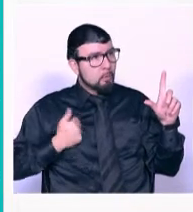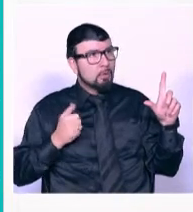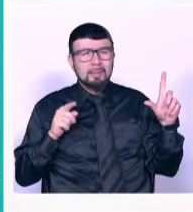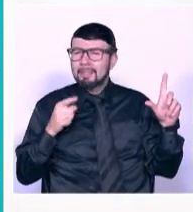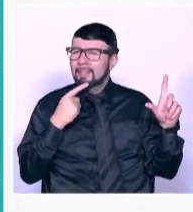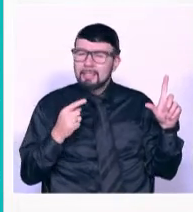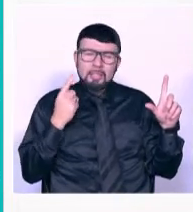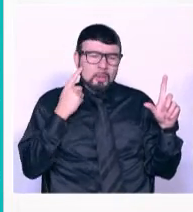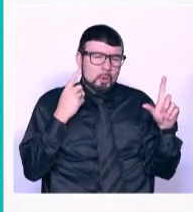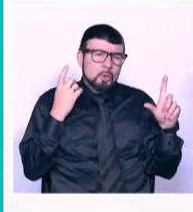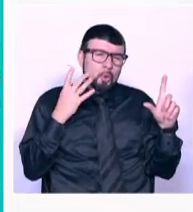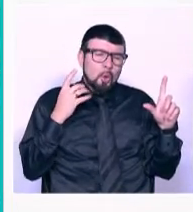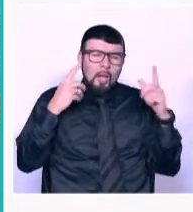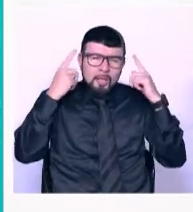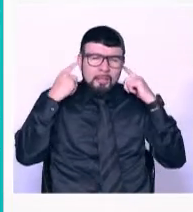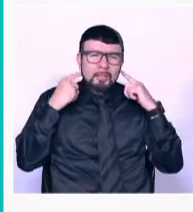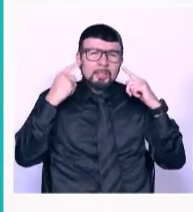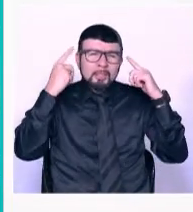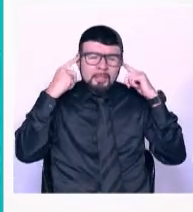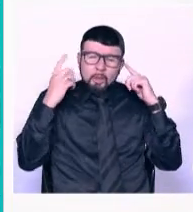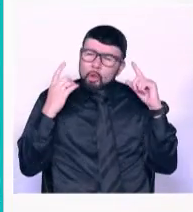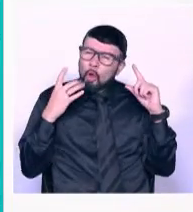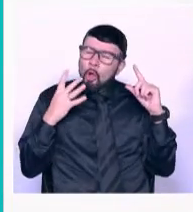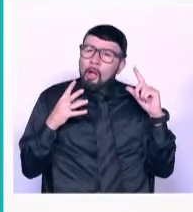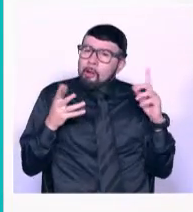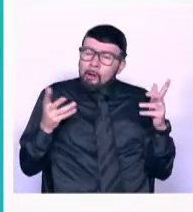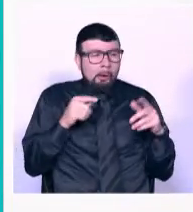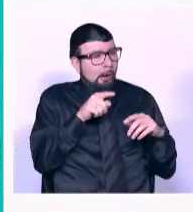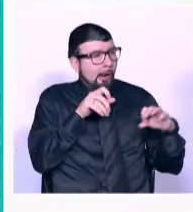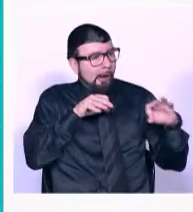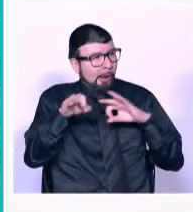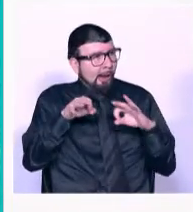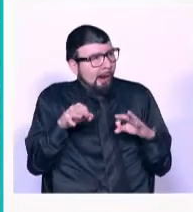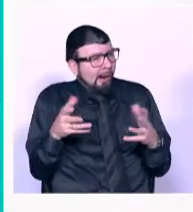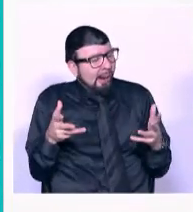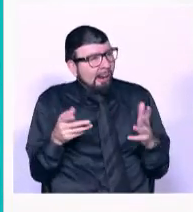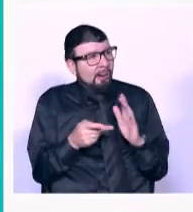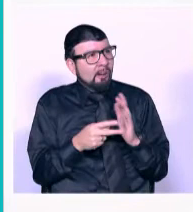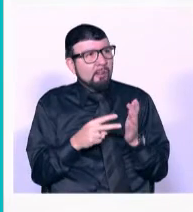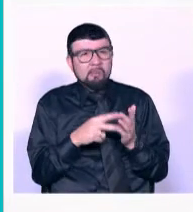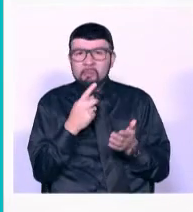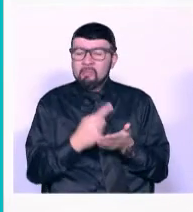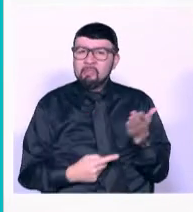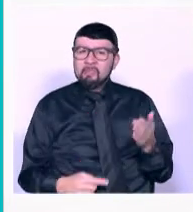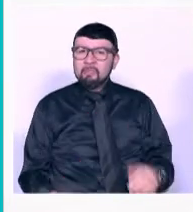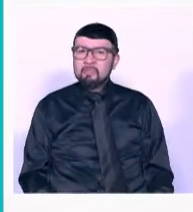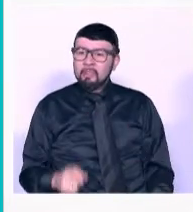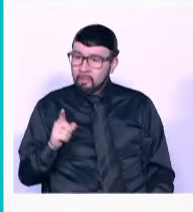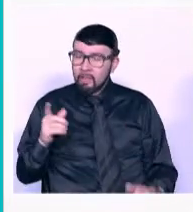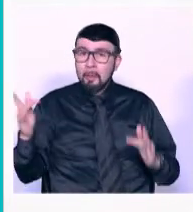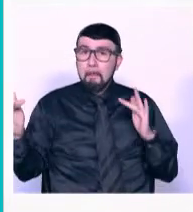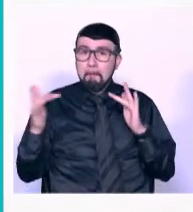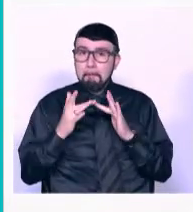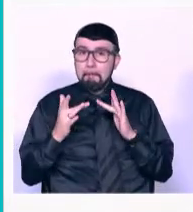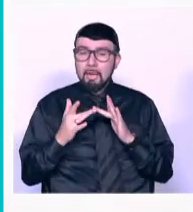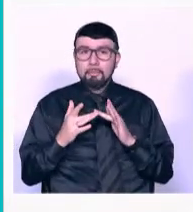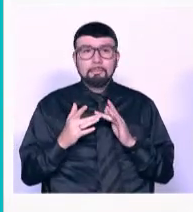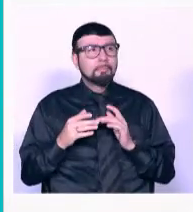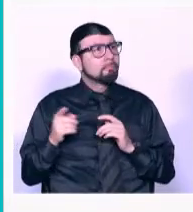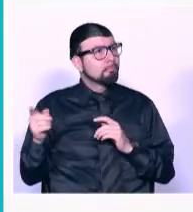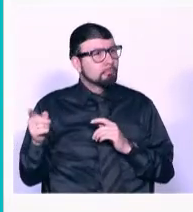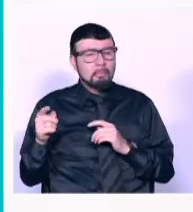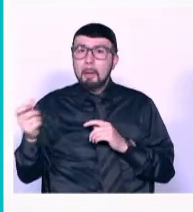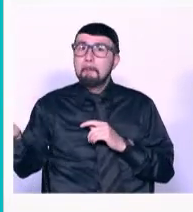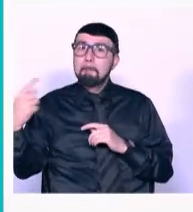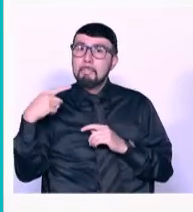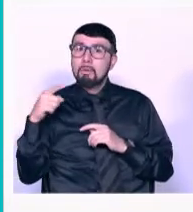duelen los oídos y pues quiero, doctora, que usted explique esta imagen que vemos acá, que tiene una relación alta con esta pregunta que nos